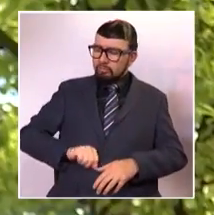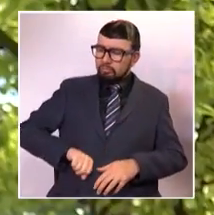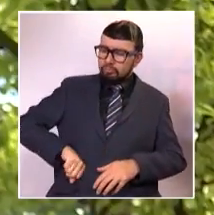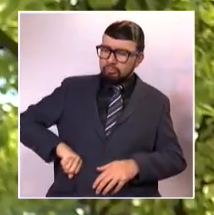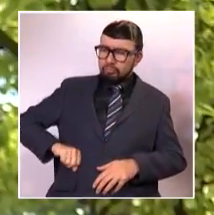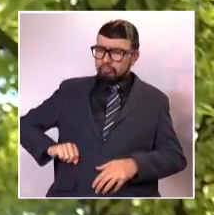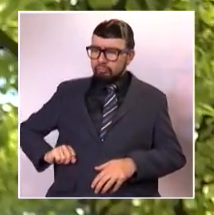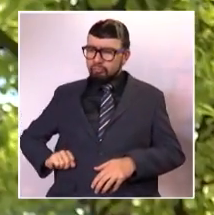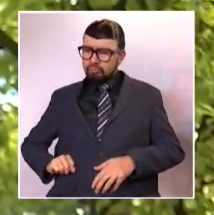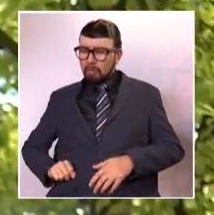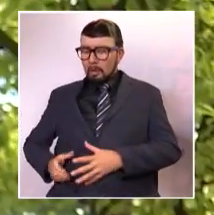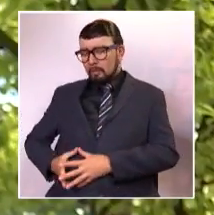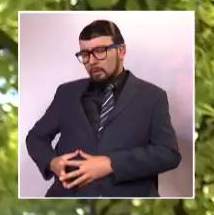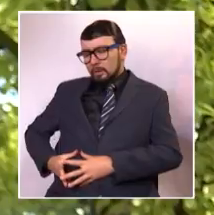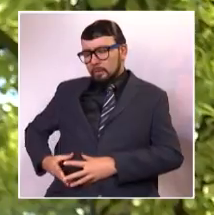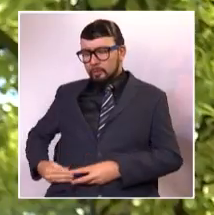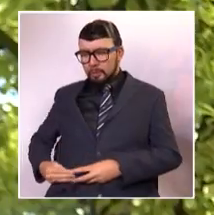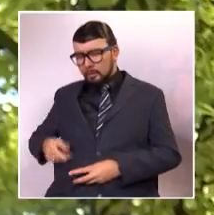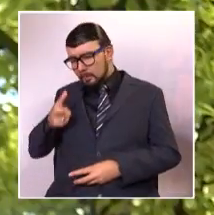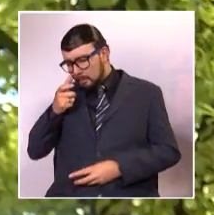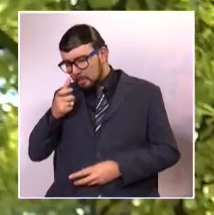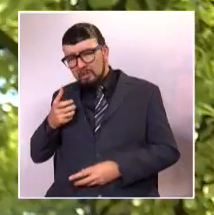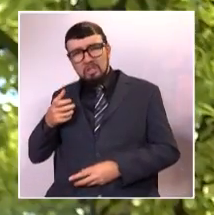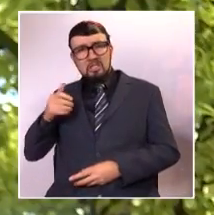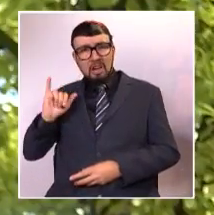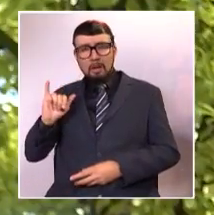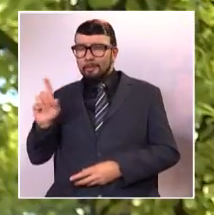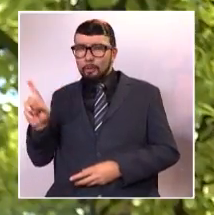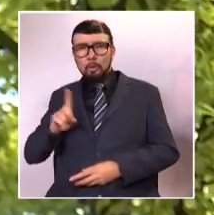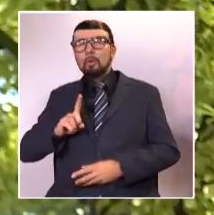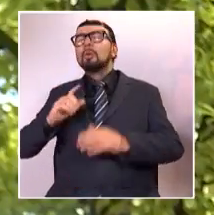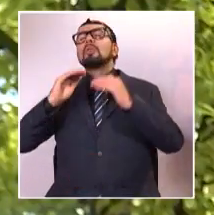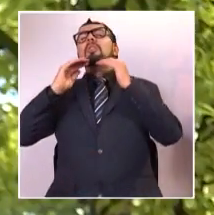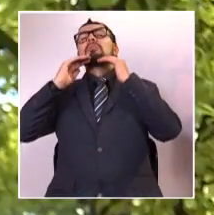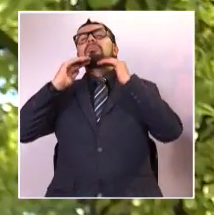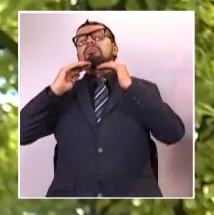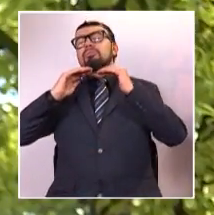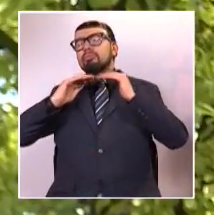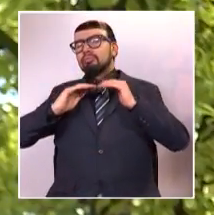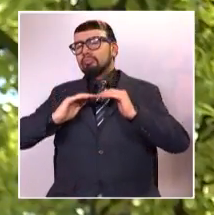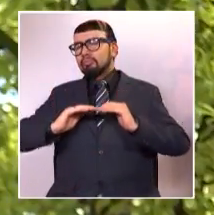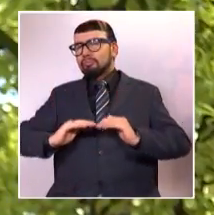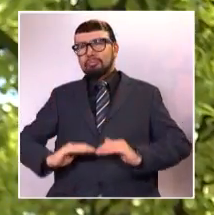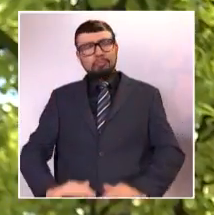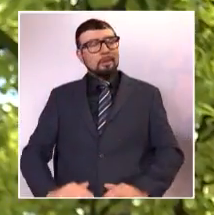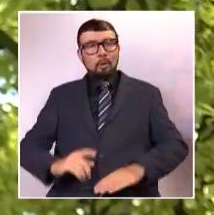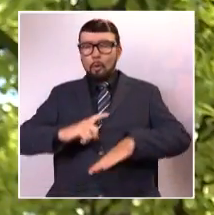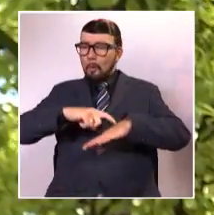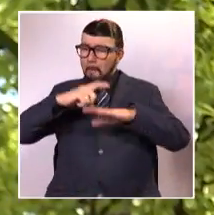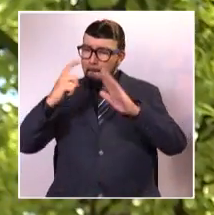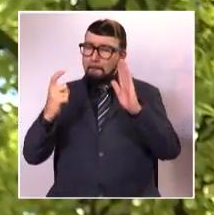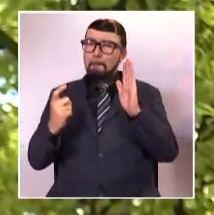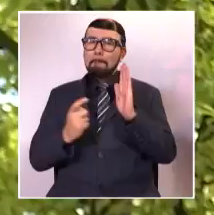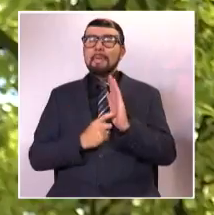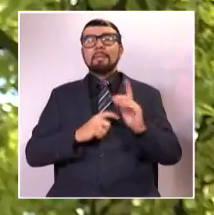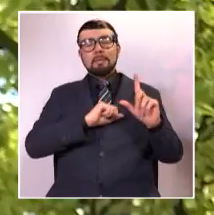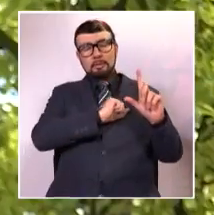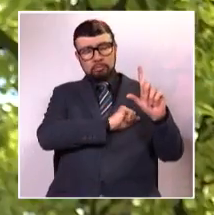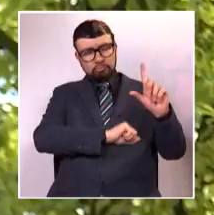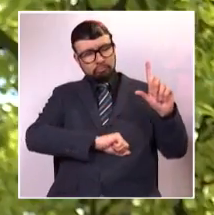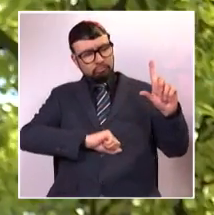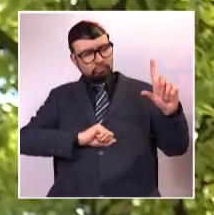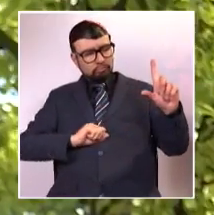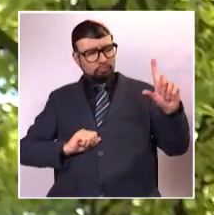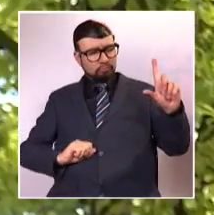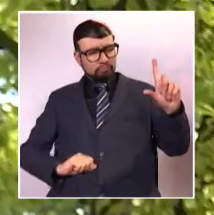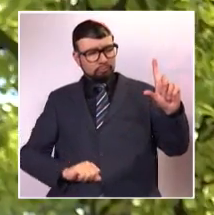una ecografía de hígado y vías biliares, sino que tenga la oportunidad también de hacerse un barrido ecográfico general desde el cuello